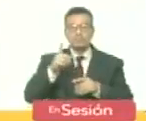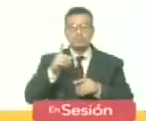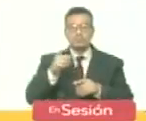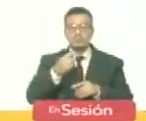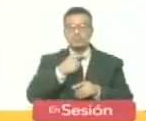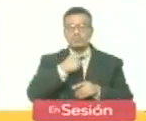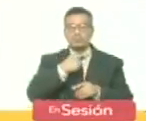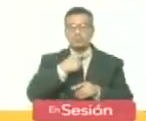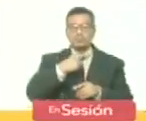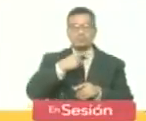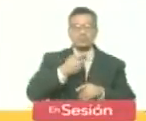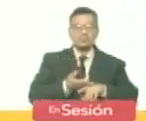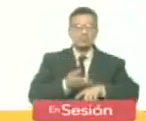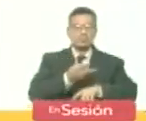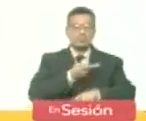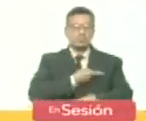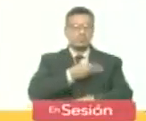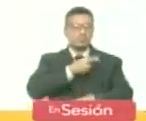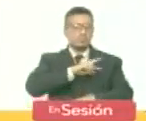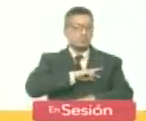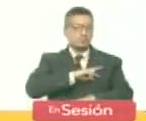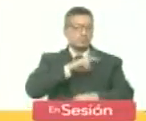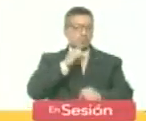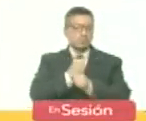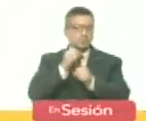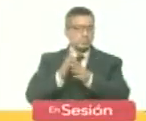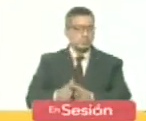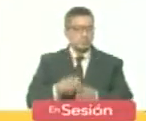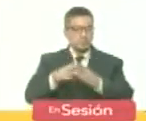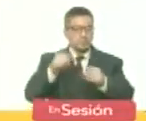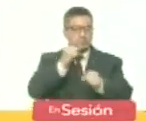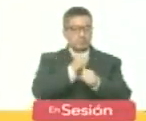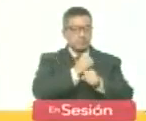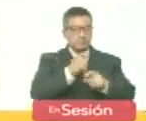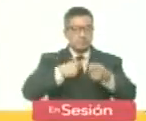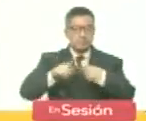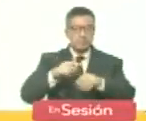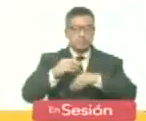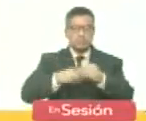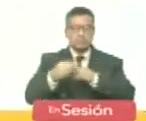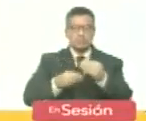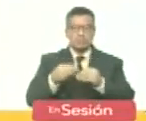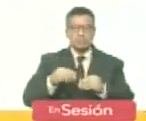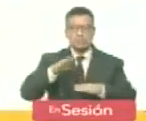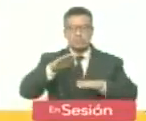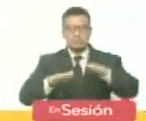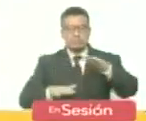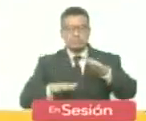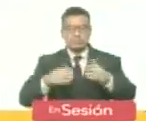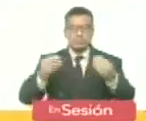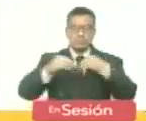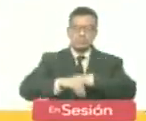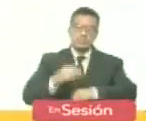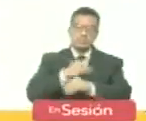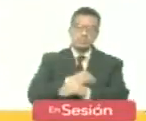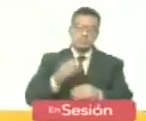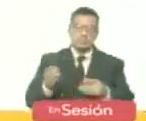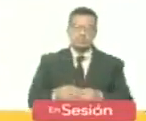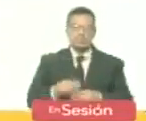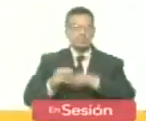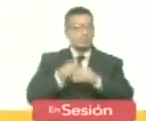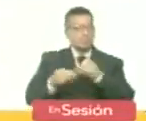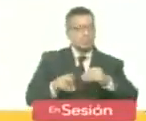falsa defensa a la clase obrera trabajadora para generar desestabilización.